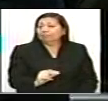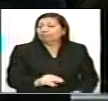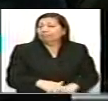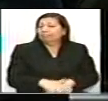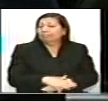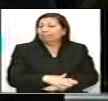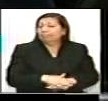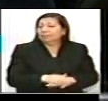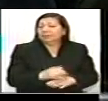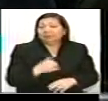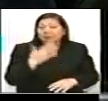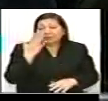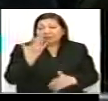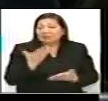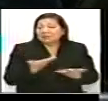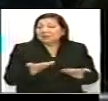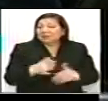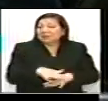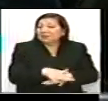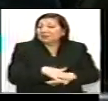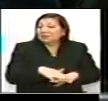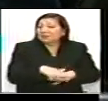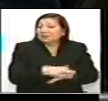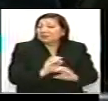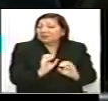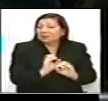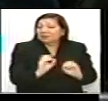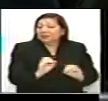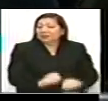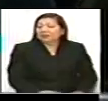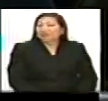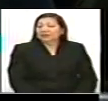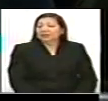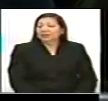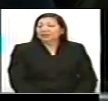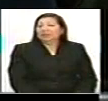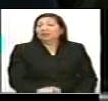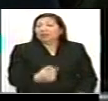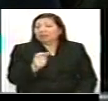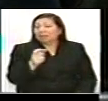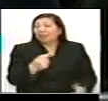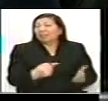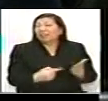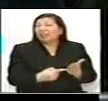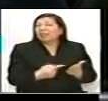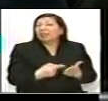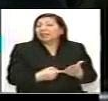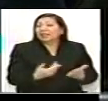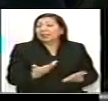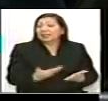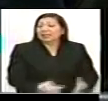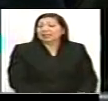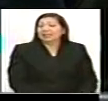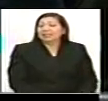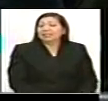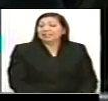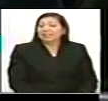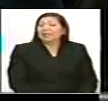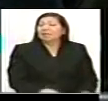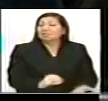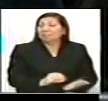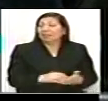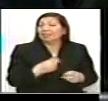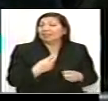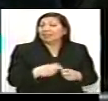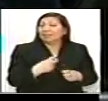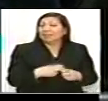de que no se gestiona, no se sabe gestionar, no sabemos los técnicos a qué se debe, que es muy difícil